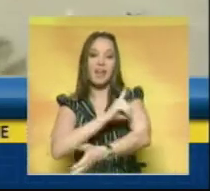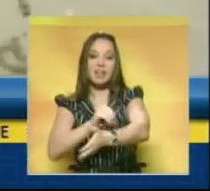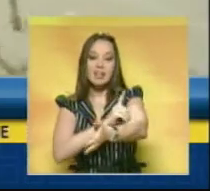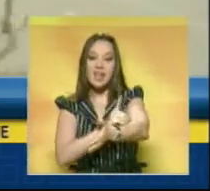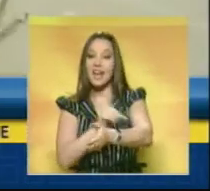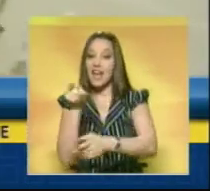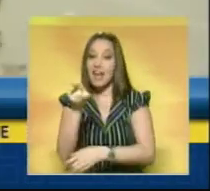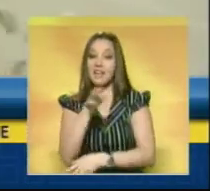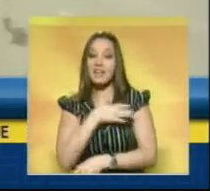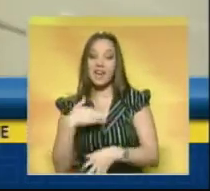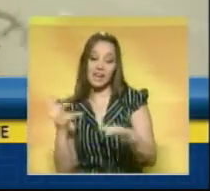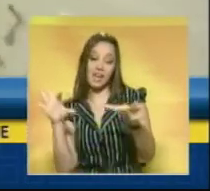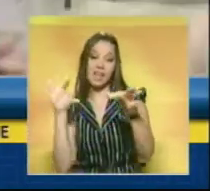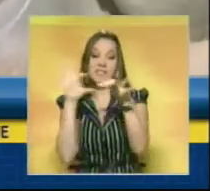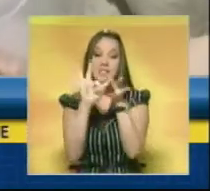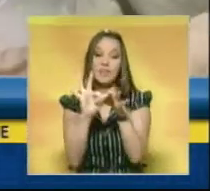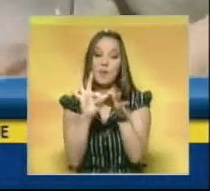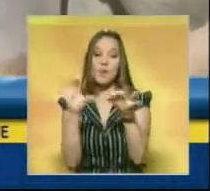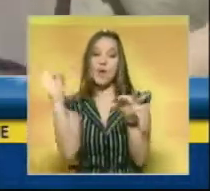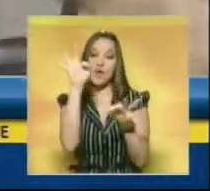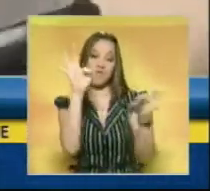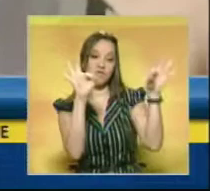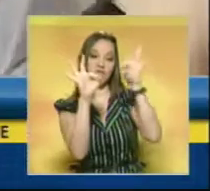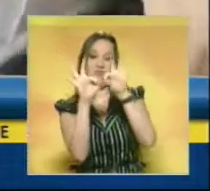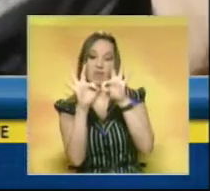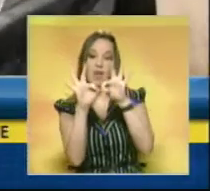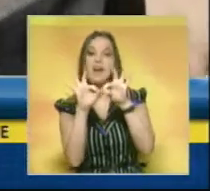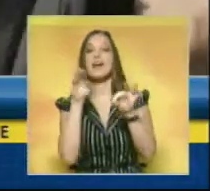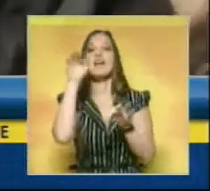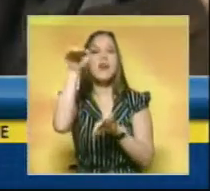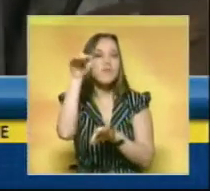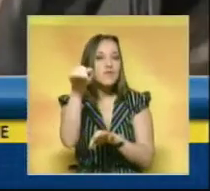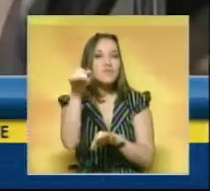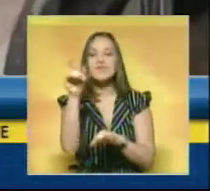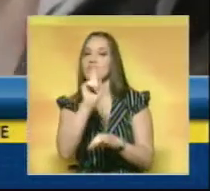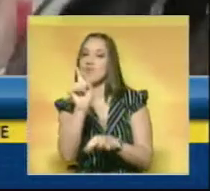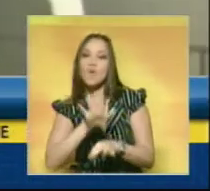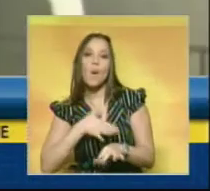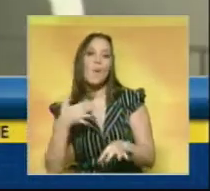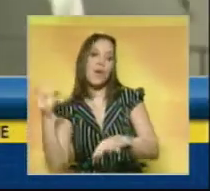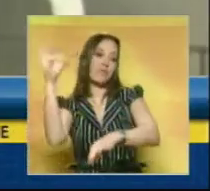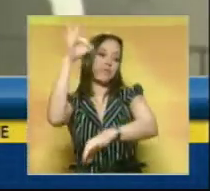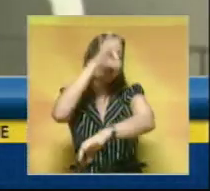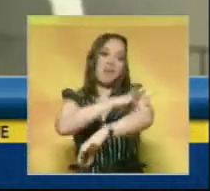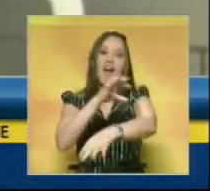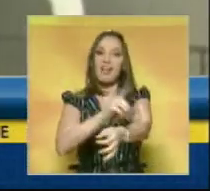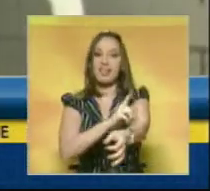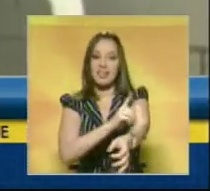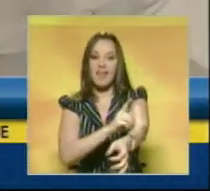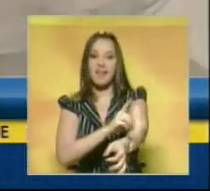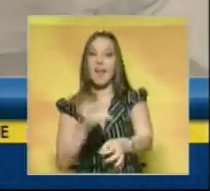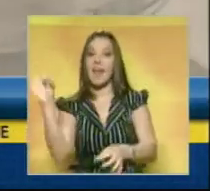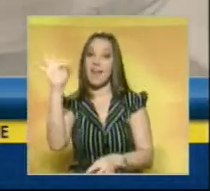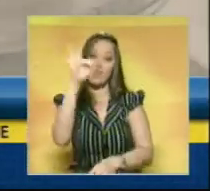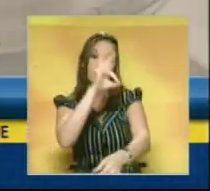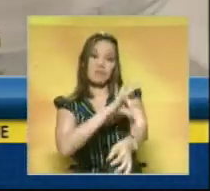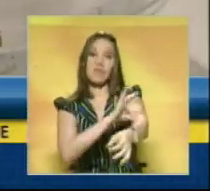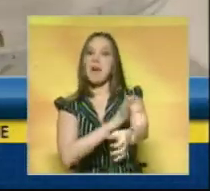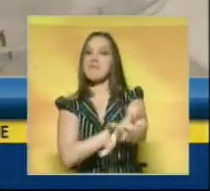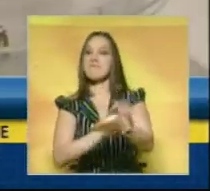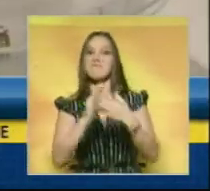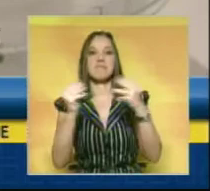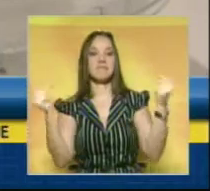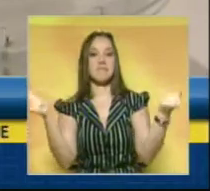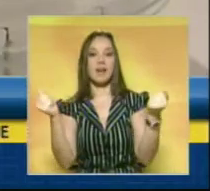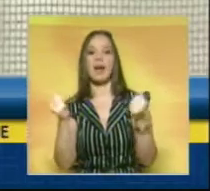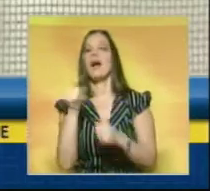los Aedes aegypti contaminados y sus futuras generaciones no puedan ser transmisoras de la enfermedad. El procedimiento ha sido aplicado en regiones